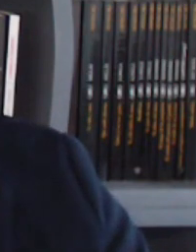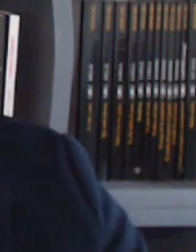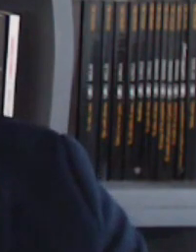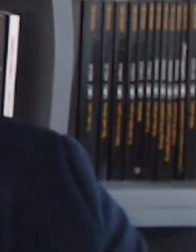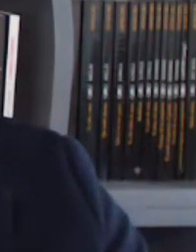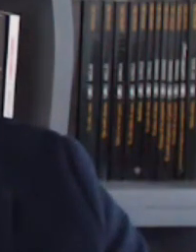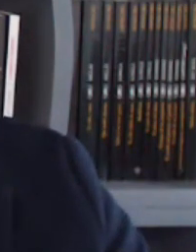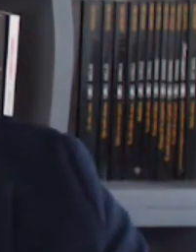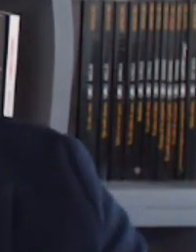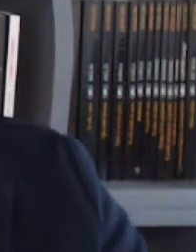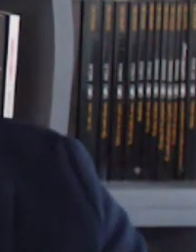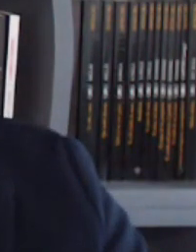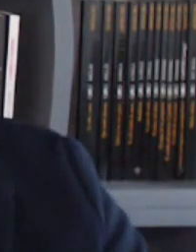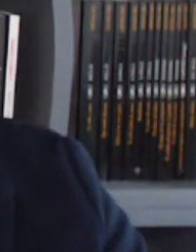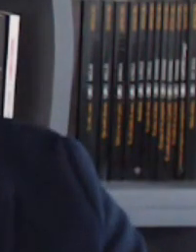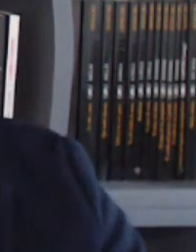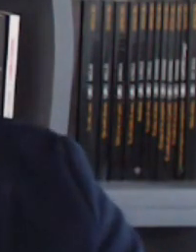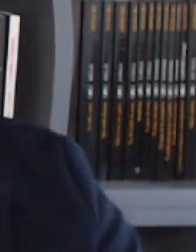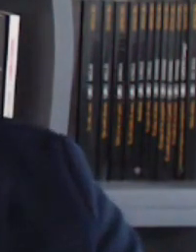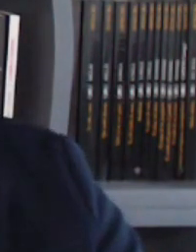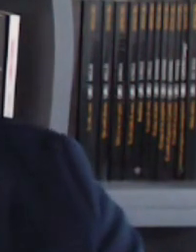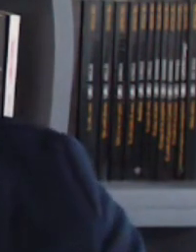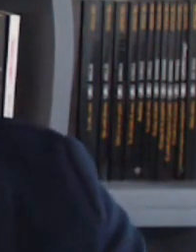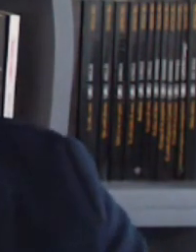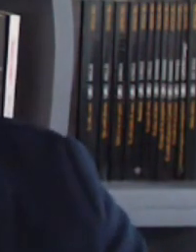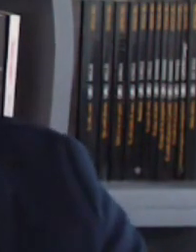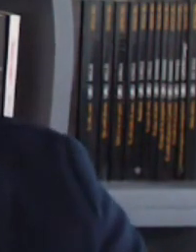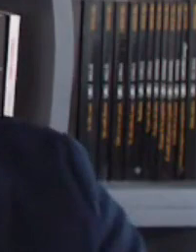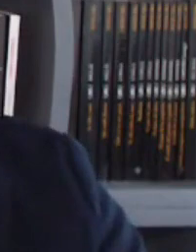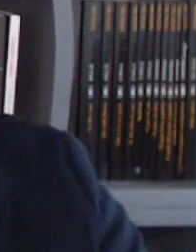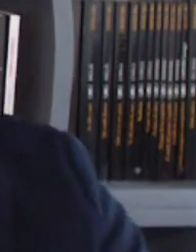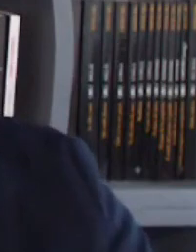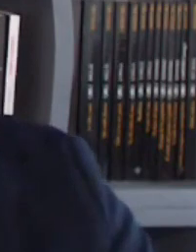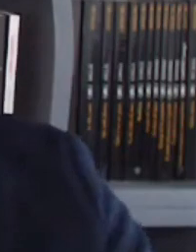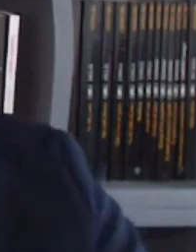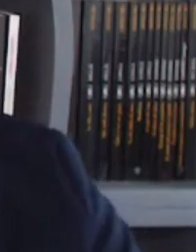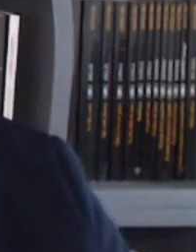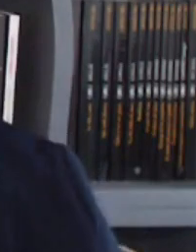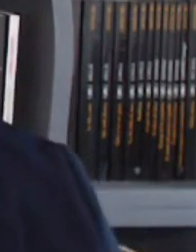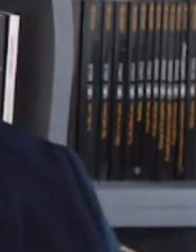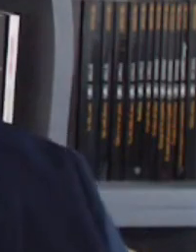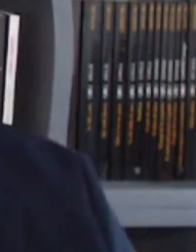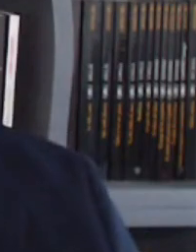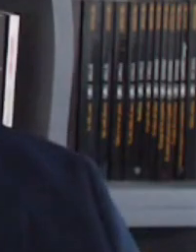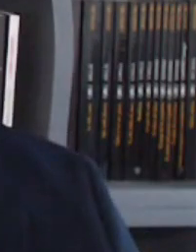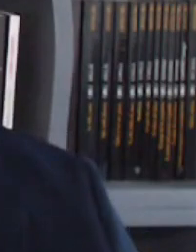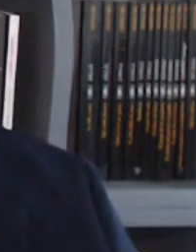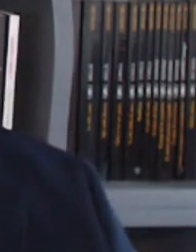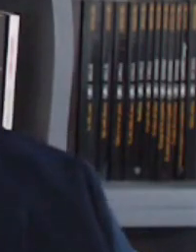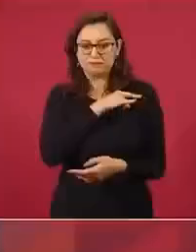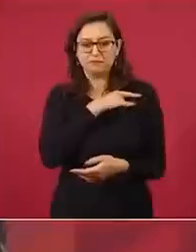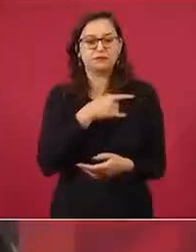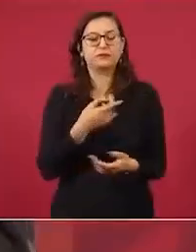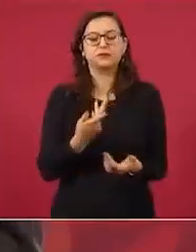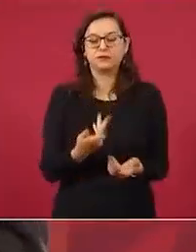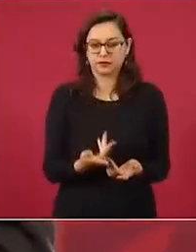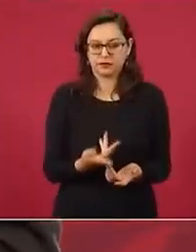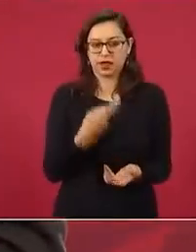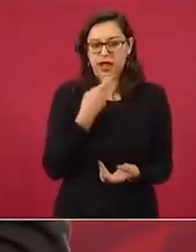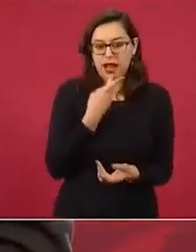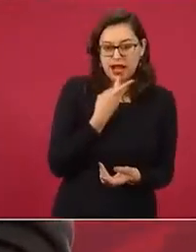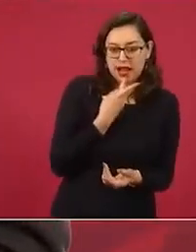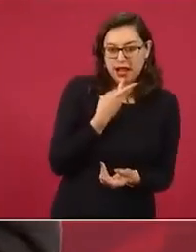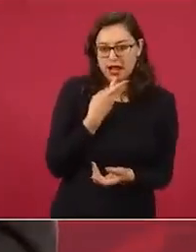mi ángel de la guarda y el que se junta con el diablo le va mal. Vamos a escuchar al presidente López Obrador.